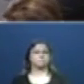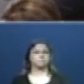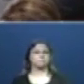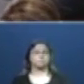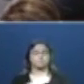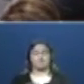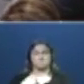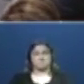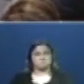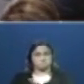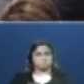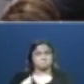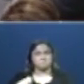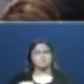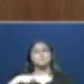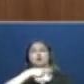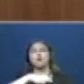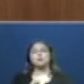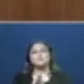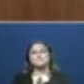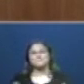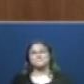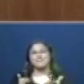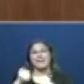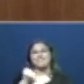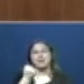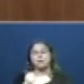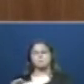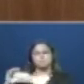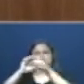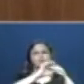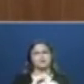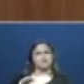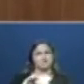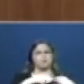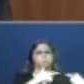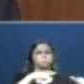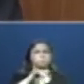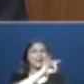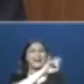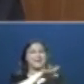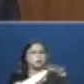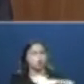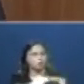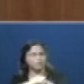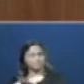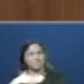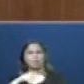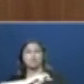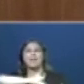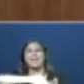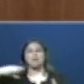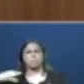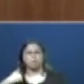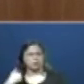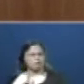misma dirección estamos promoviendo el trabajo coordinado de los 14 clusters de innovación ya constituidos en los